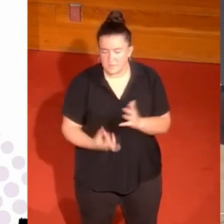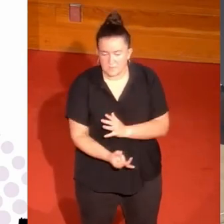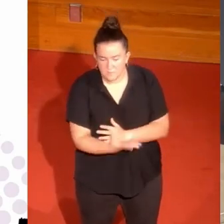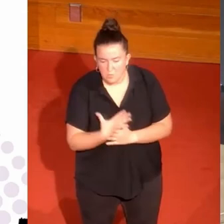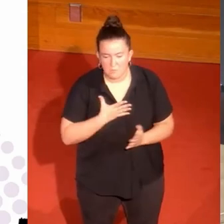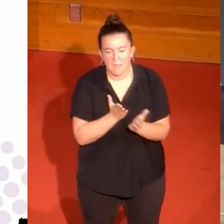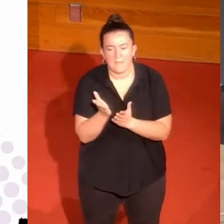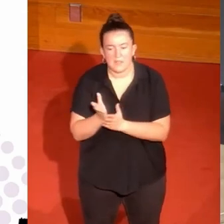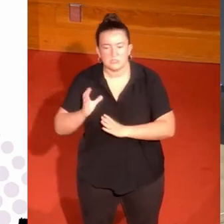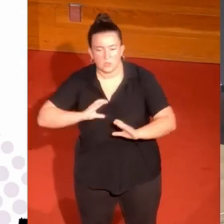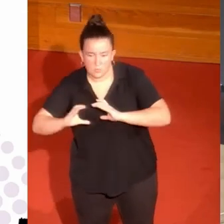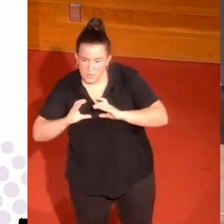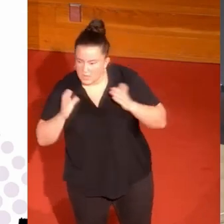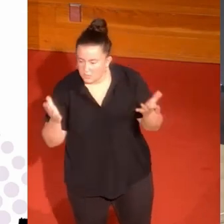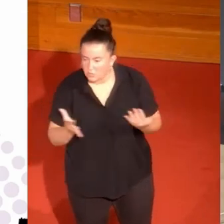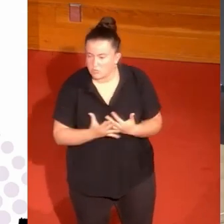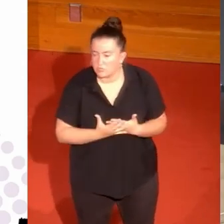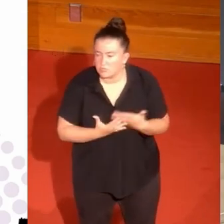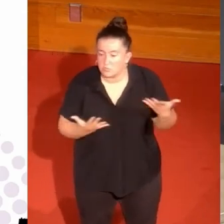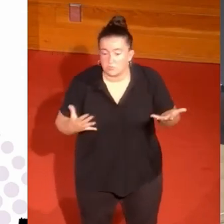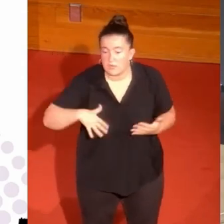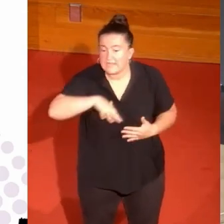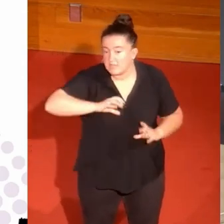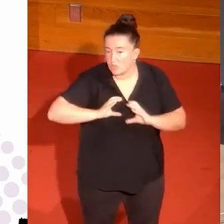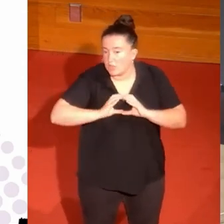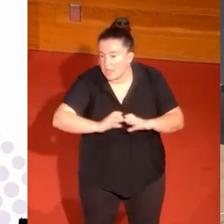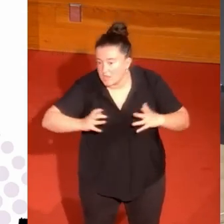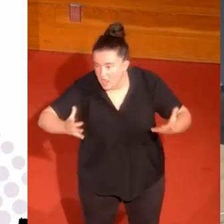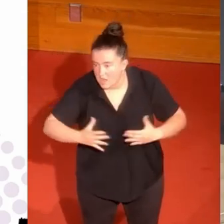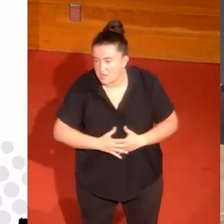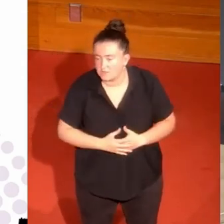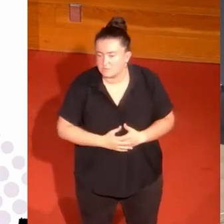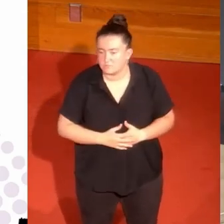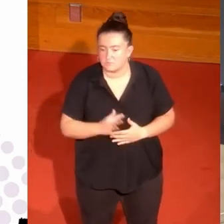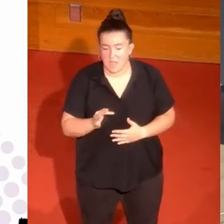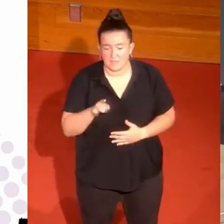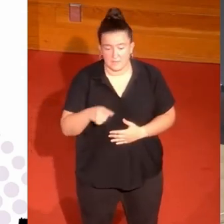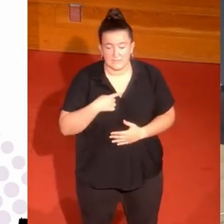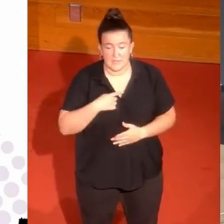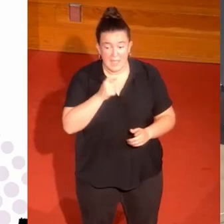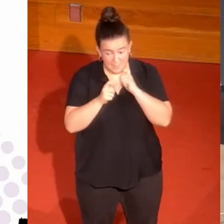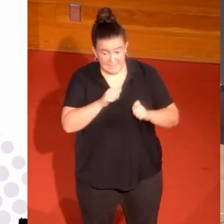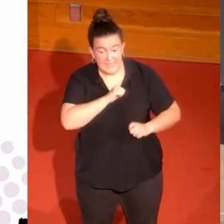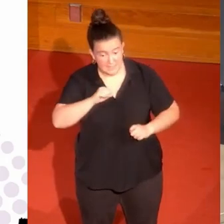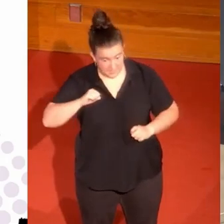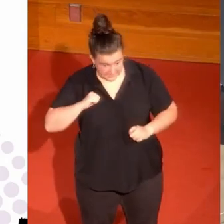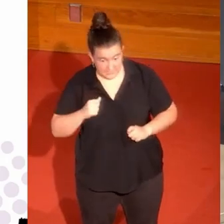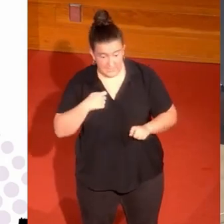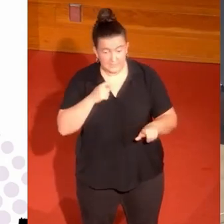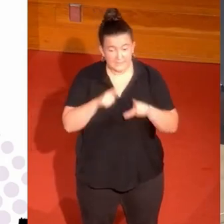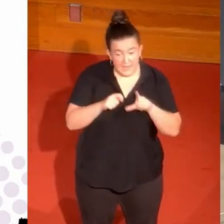comunicación eh era un sitio de canal de hecho lo utilizaba mucho la prensa independiente